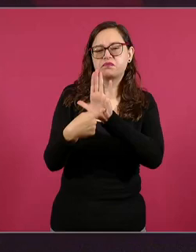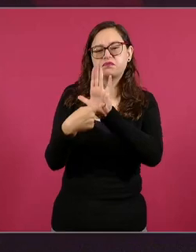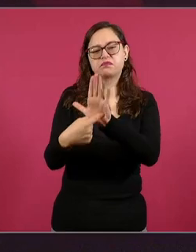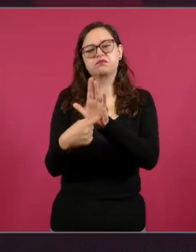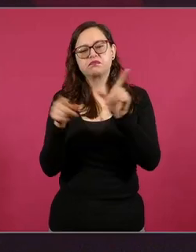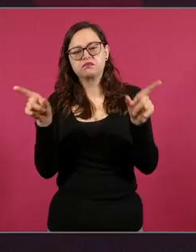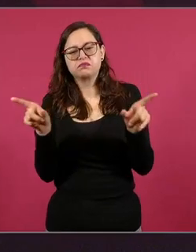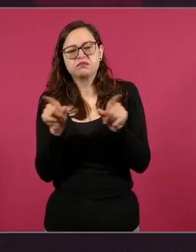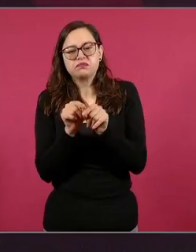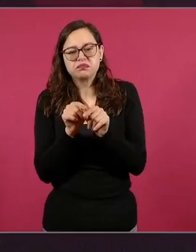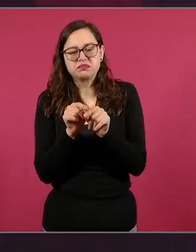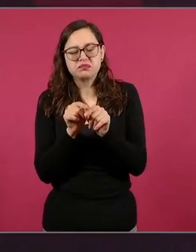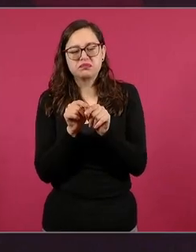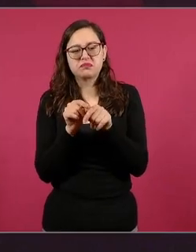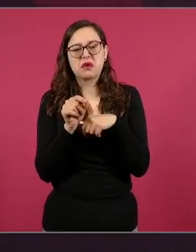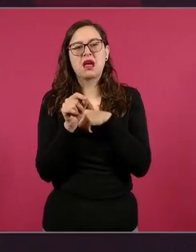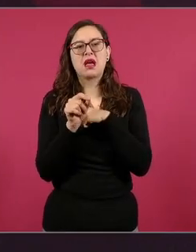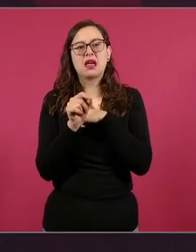es una obviedad.